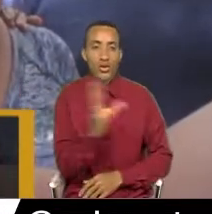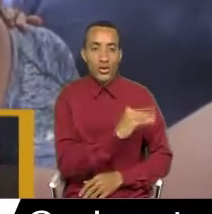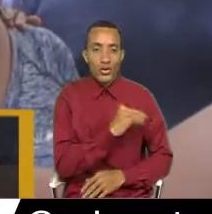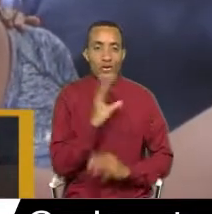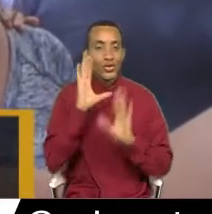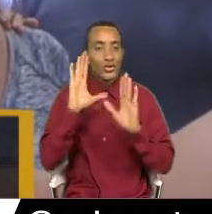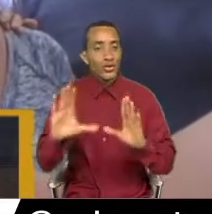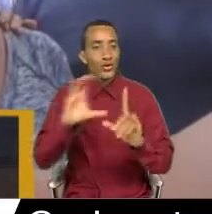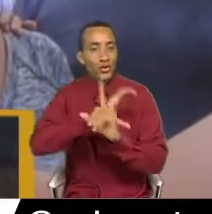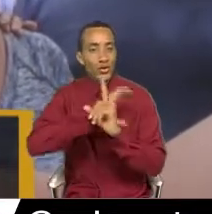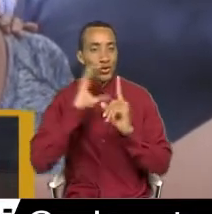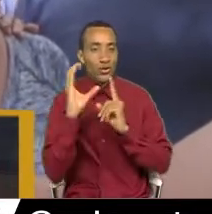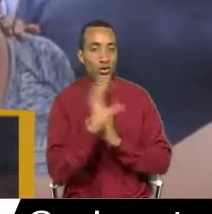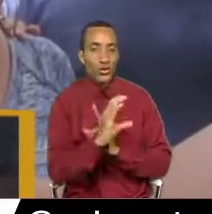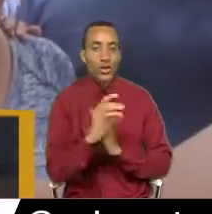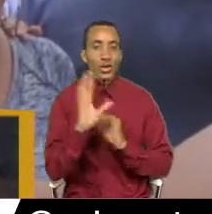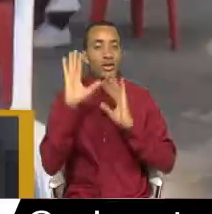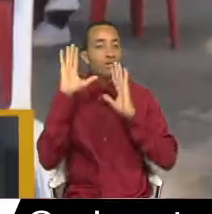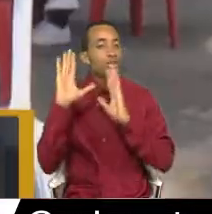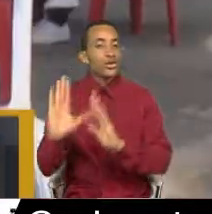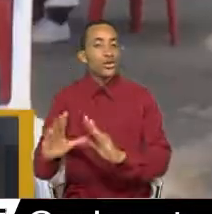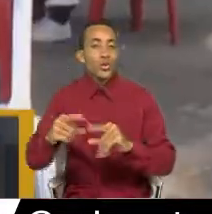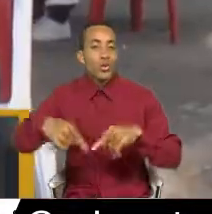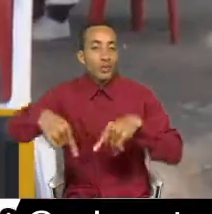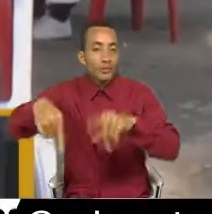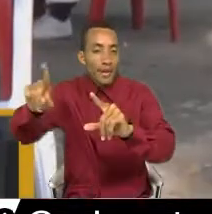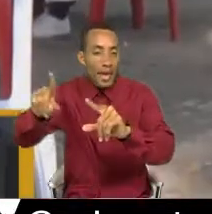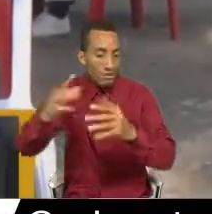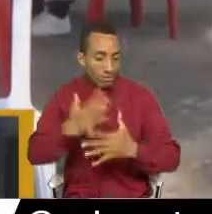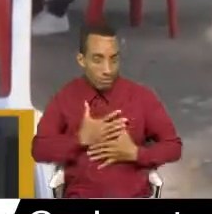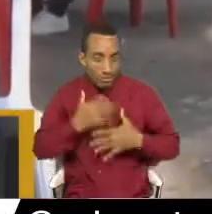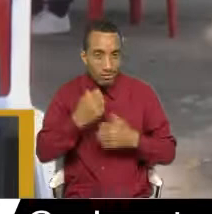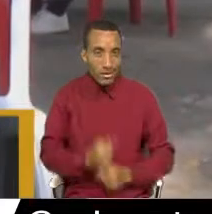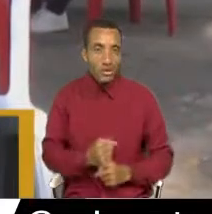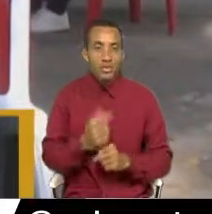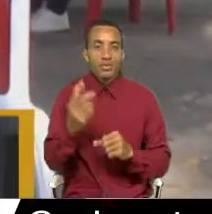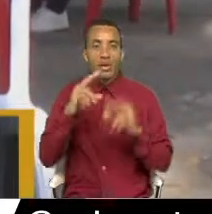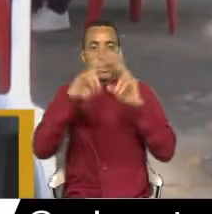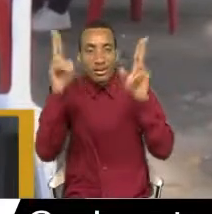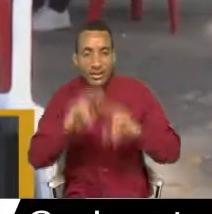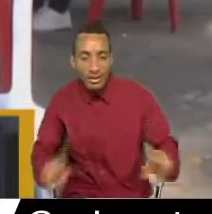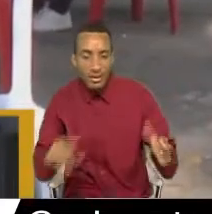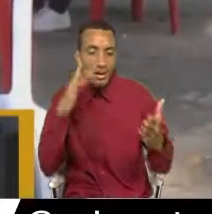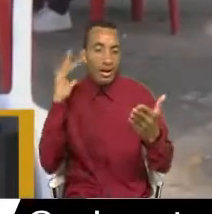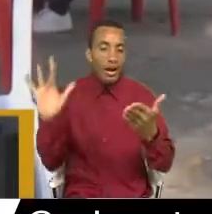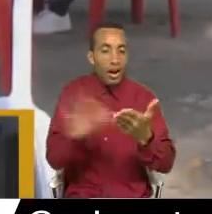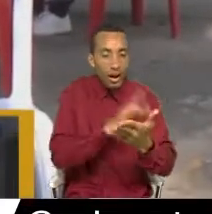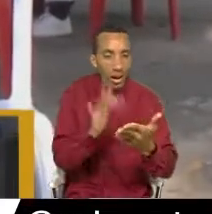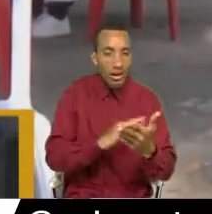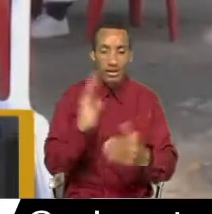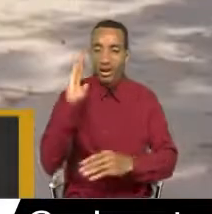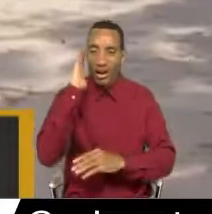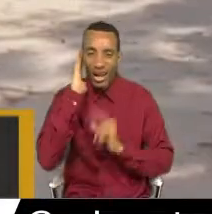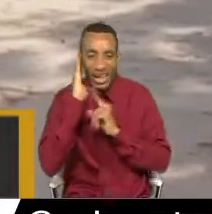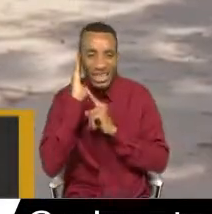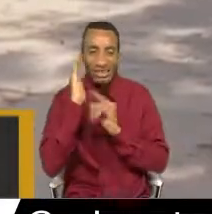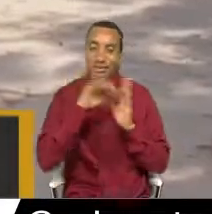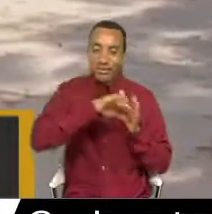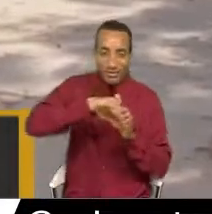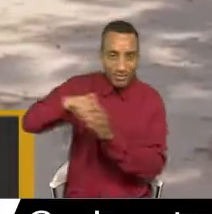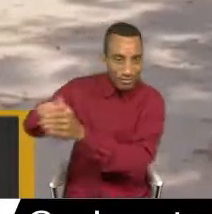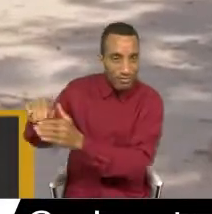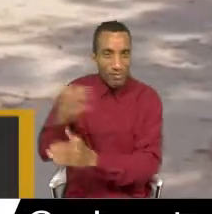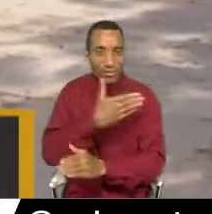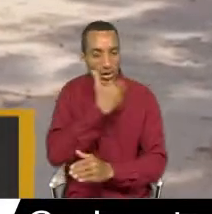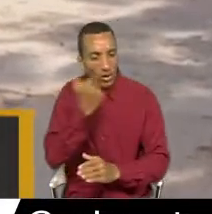cultura, con esa idiosincrasia de nuestros pueblos que hoy día la internet, las tablets, los celulares le están arrebatando a nuestras nuevas